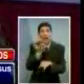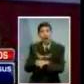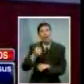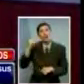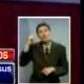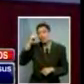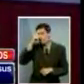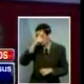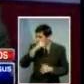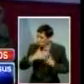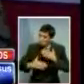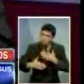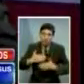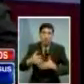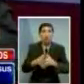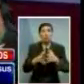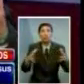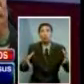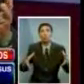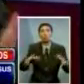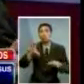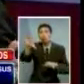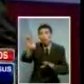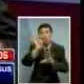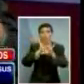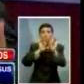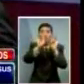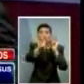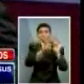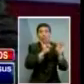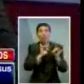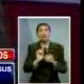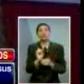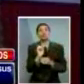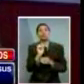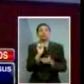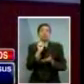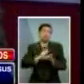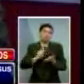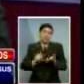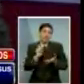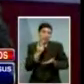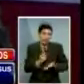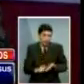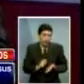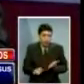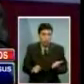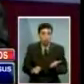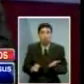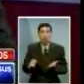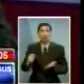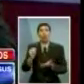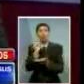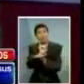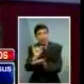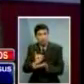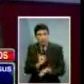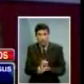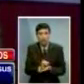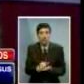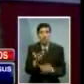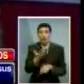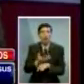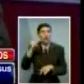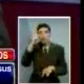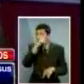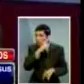dificultad enorme para nombrar a sus subsecretarios, a los intendentes, etcétera, enorme. Se les explotó el